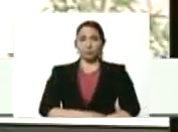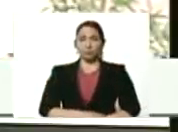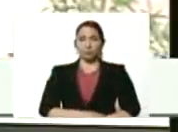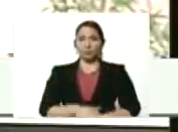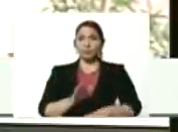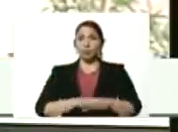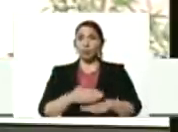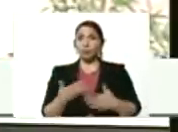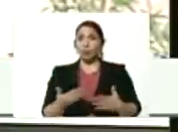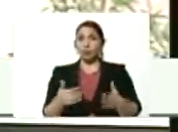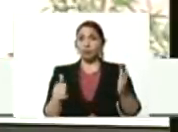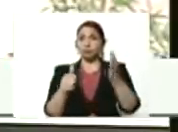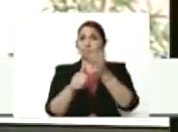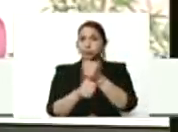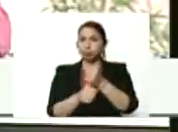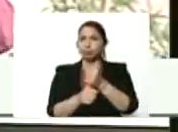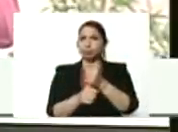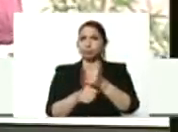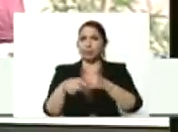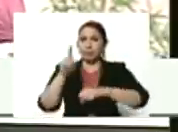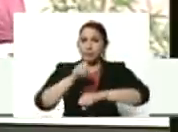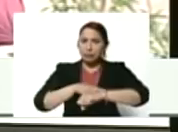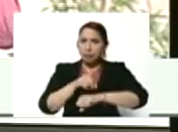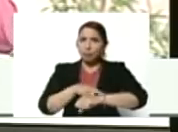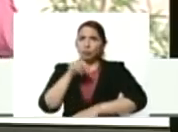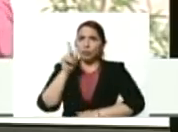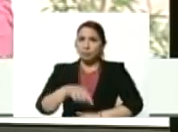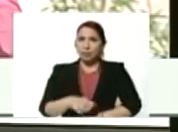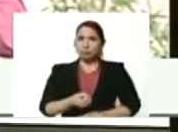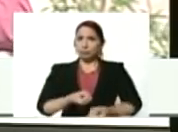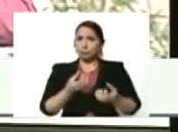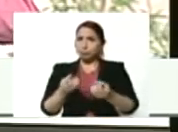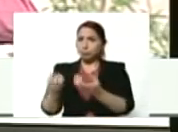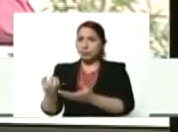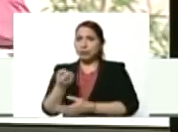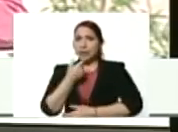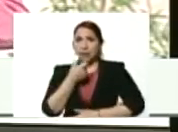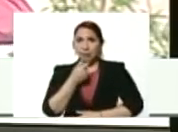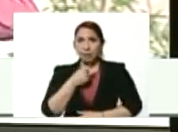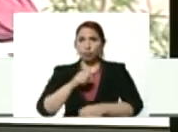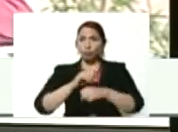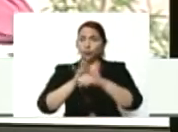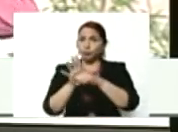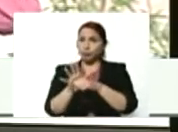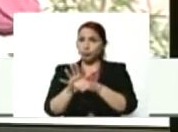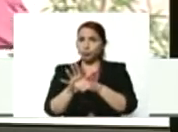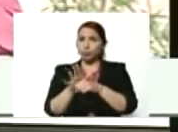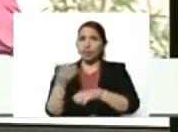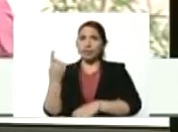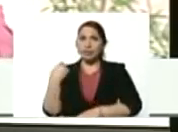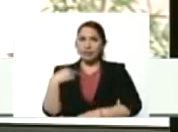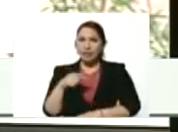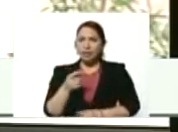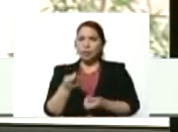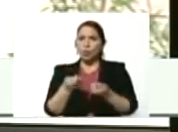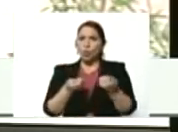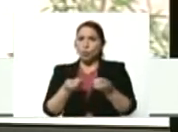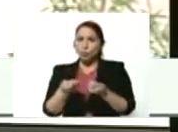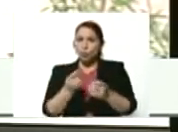porque si se detecta a tiempo y si se le da tratamiento, el coronavirus tiene control.